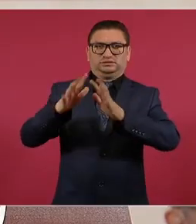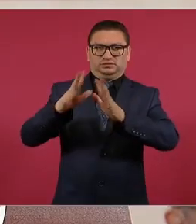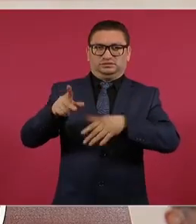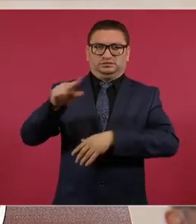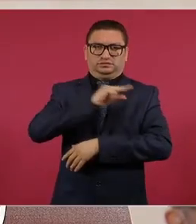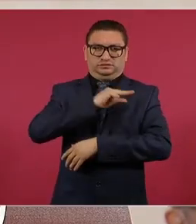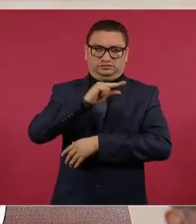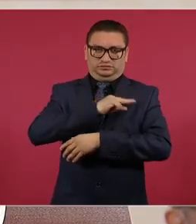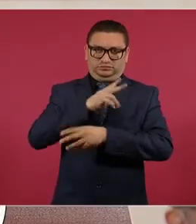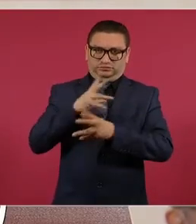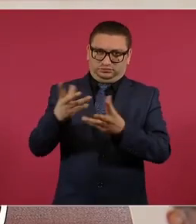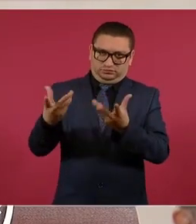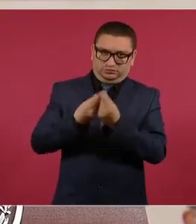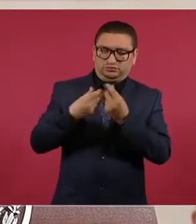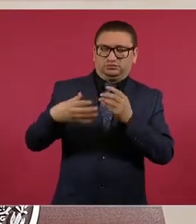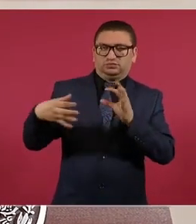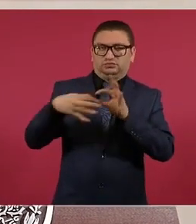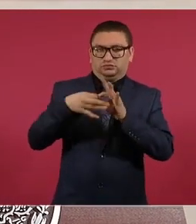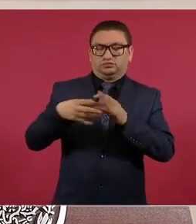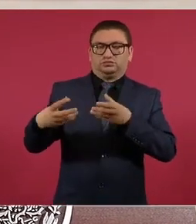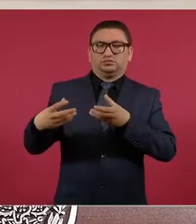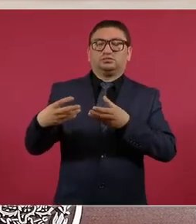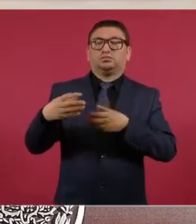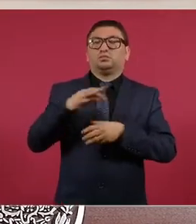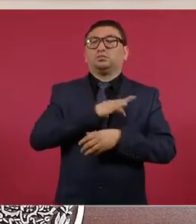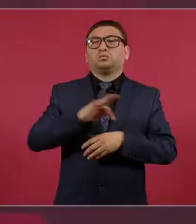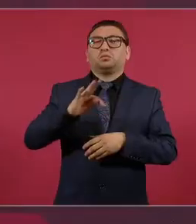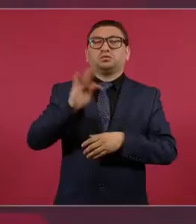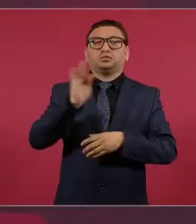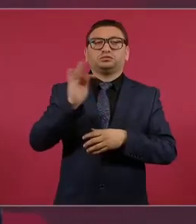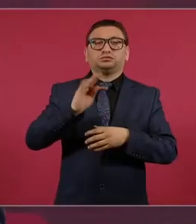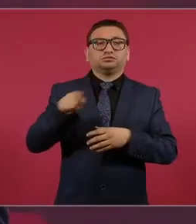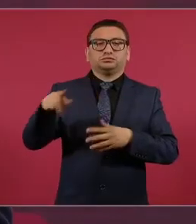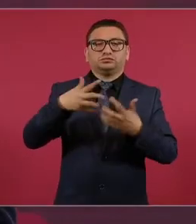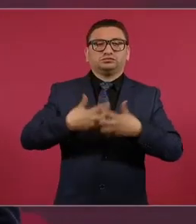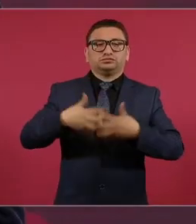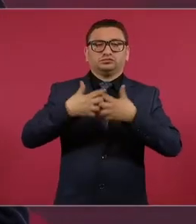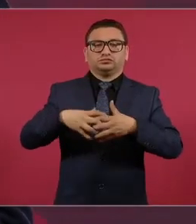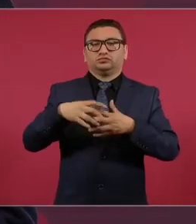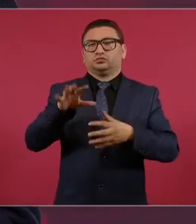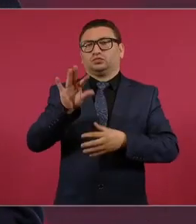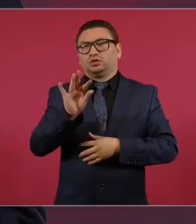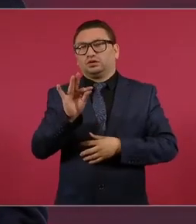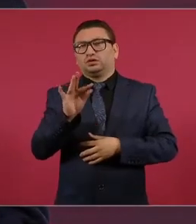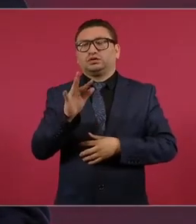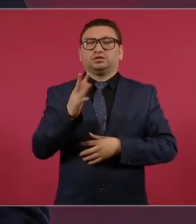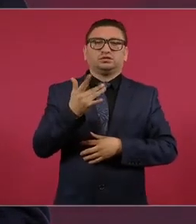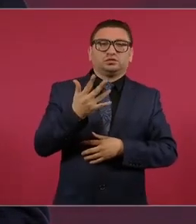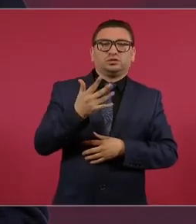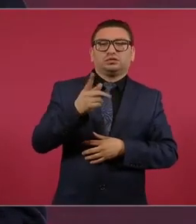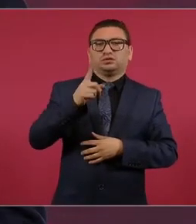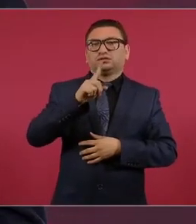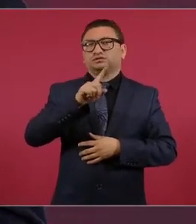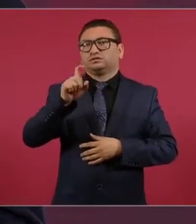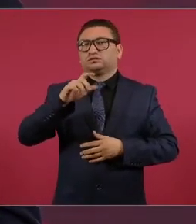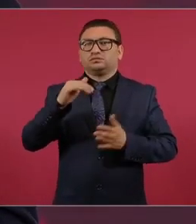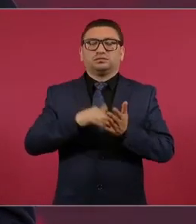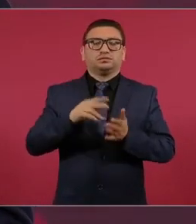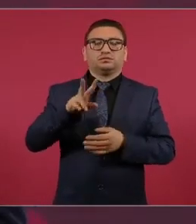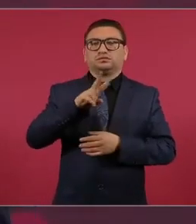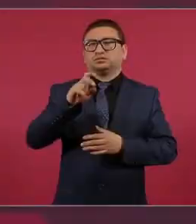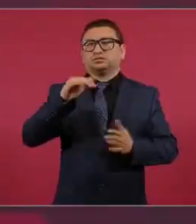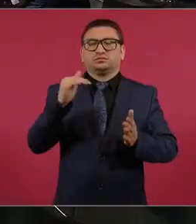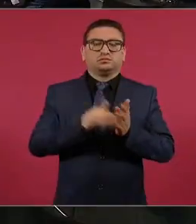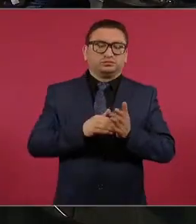los particulares y que puedan producir 40 50 100000 barriles 200000